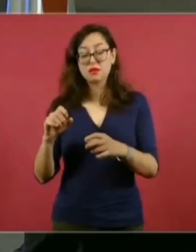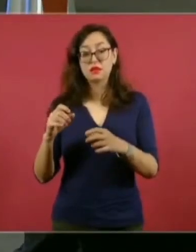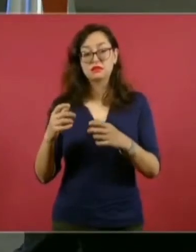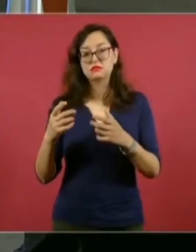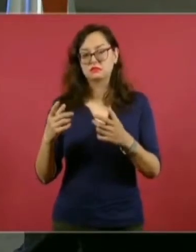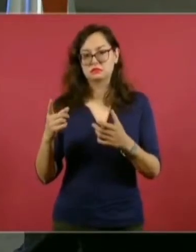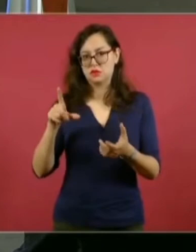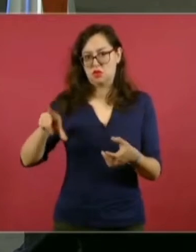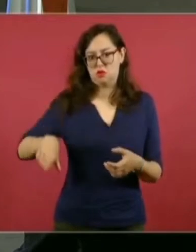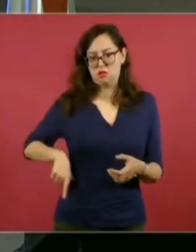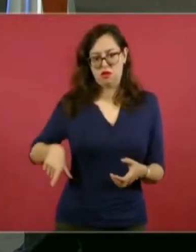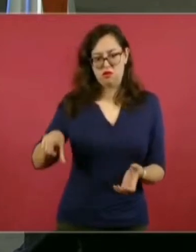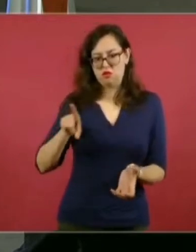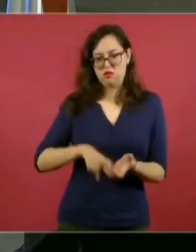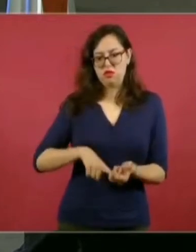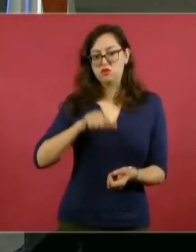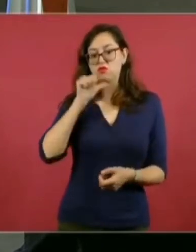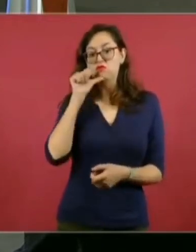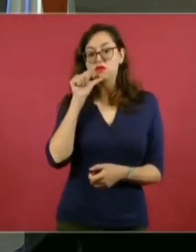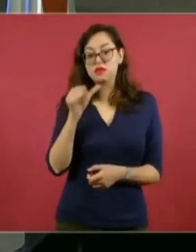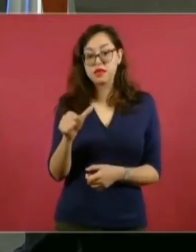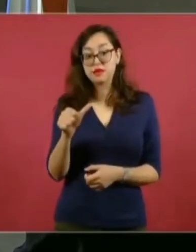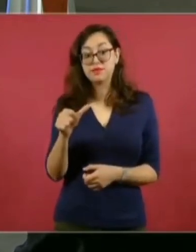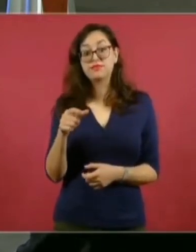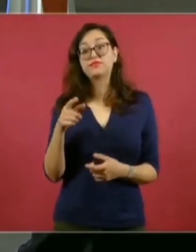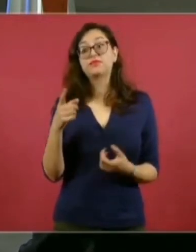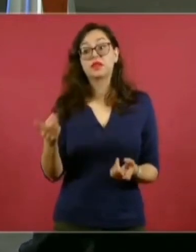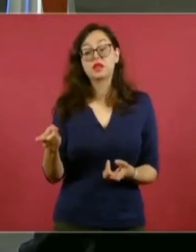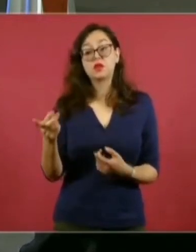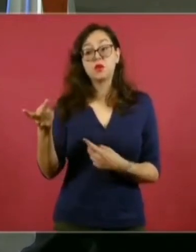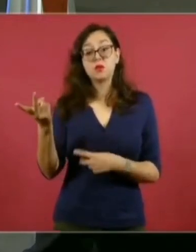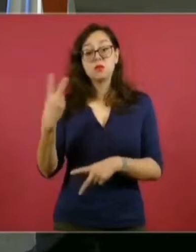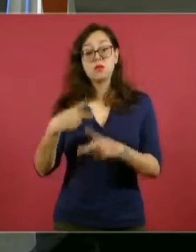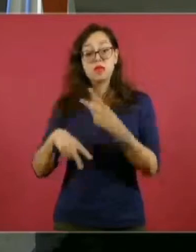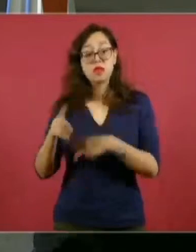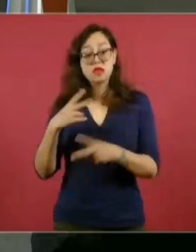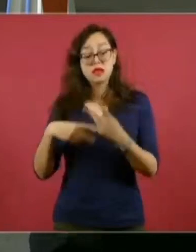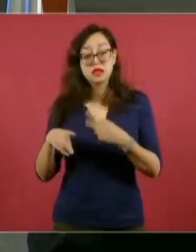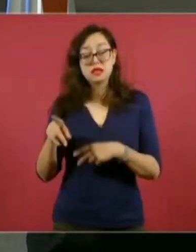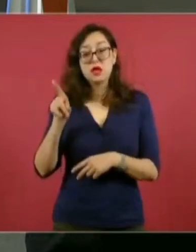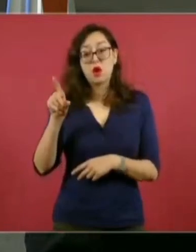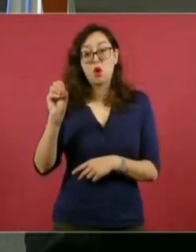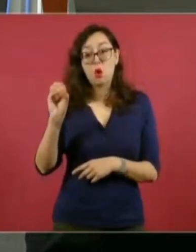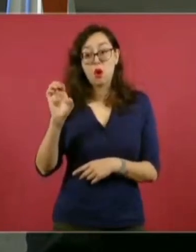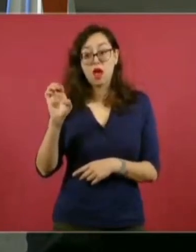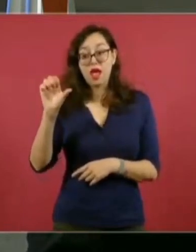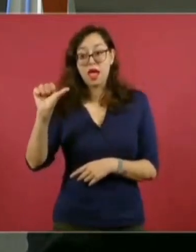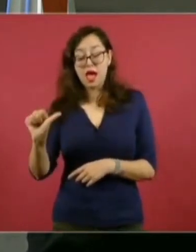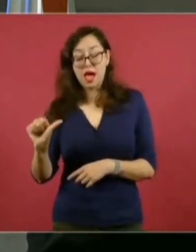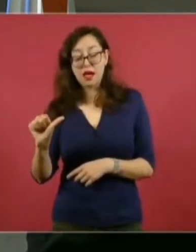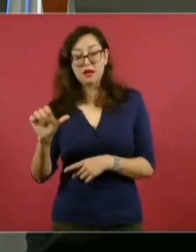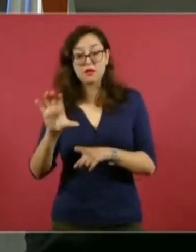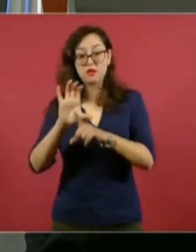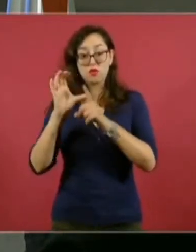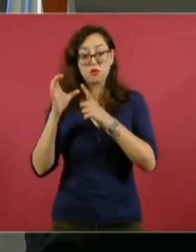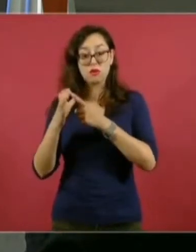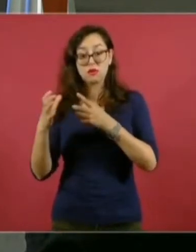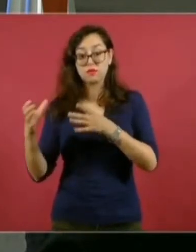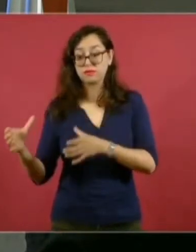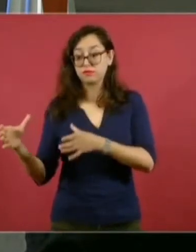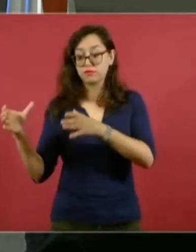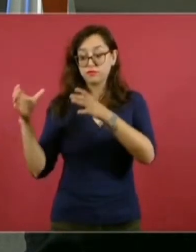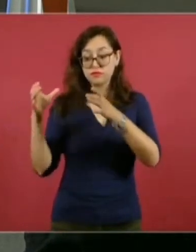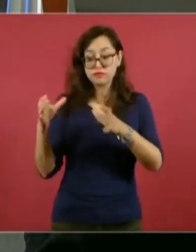independientes de la Comisión Interamericana de Derechos Humanos de la OEA, en vez de celebrar la decisión, esto ya